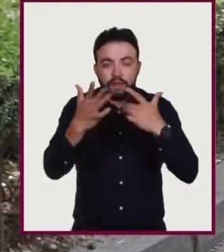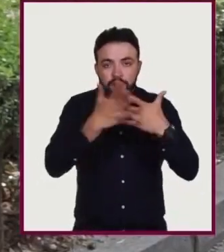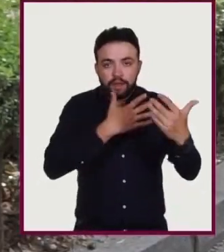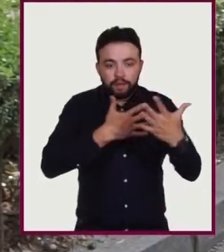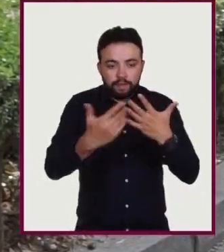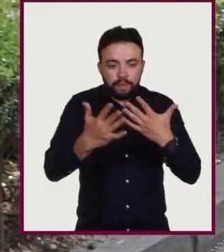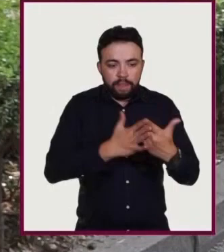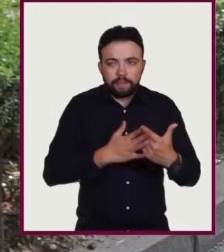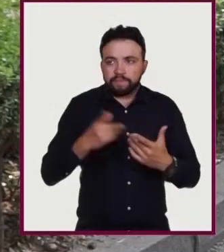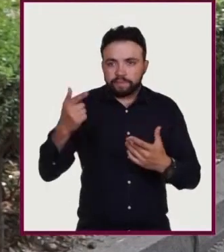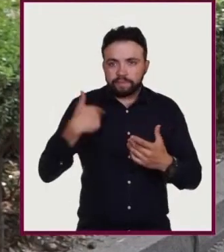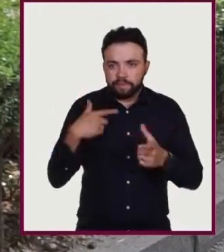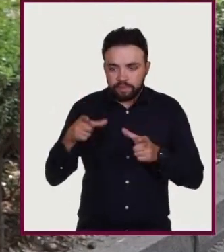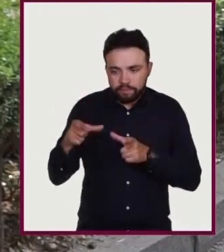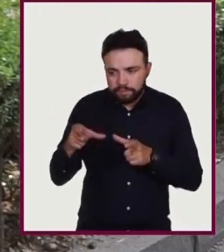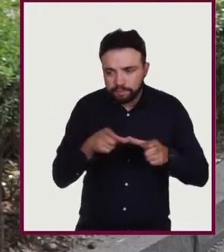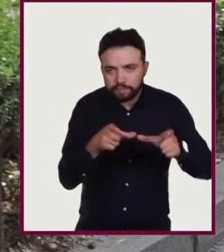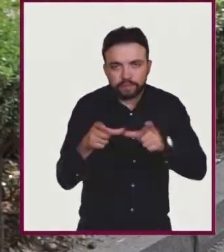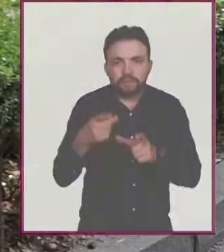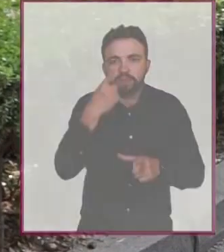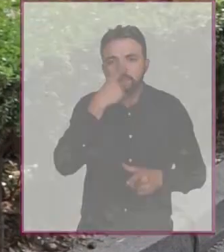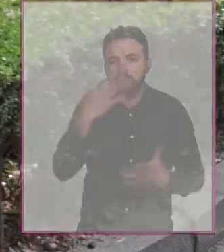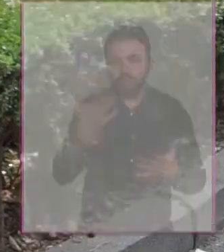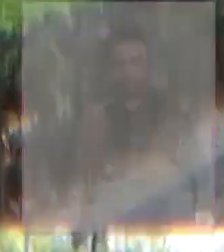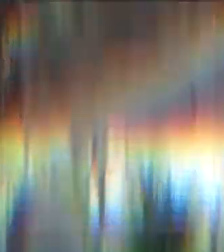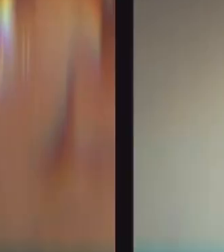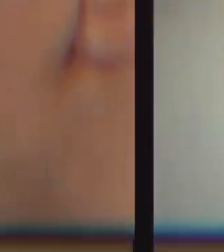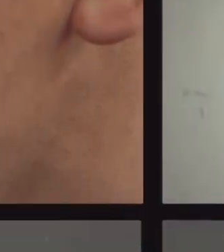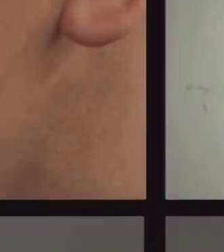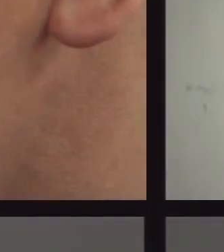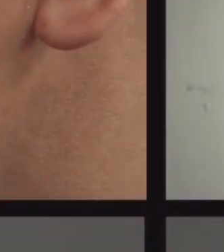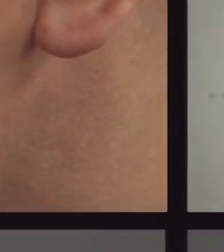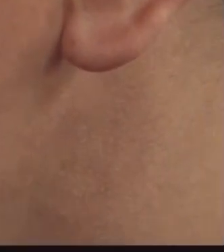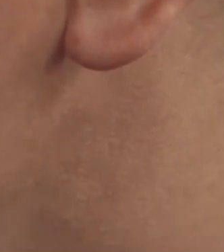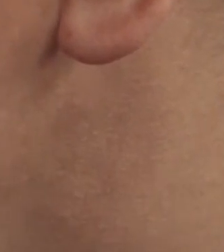y Alejandro nos guiará paso a paso para realizar un meme.